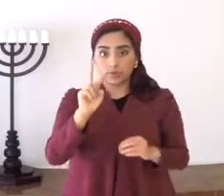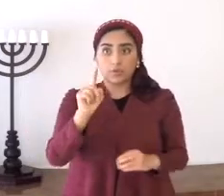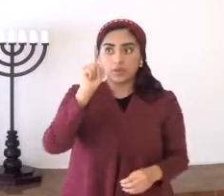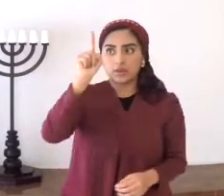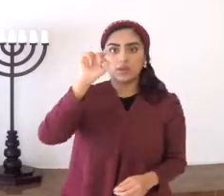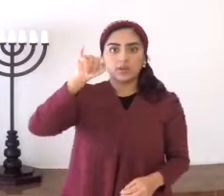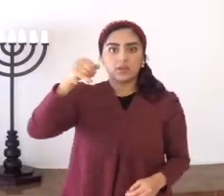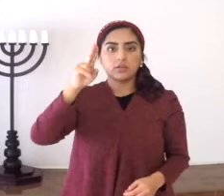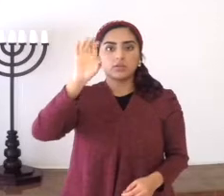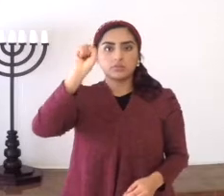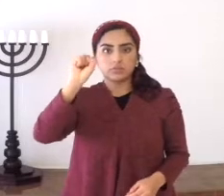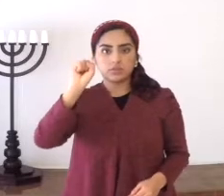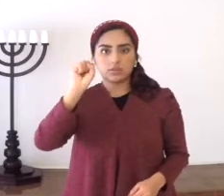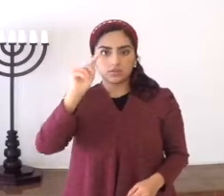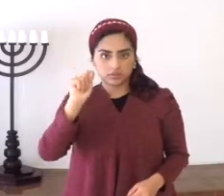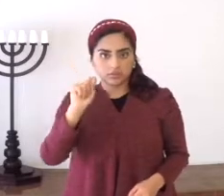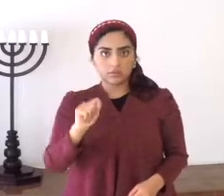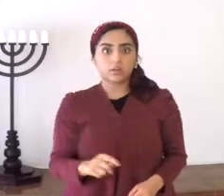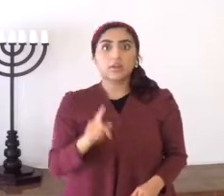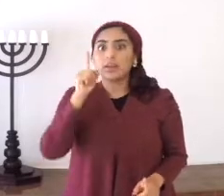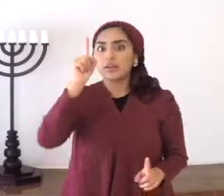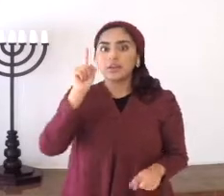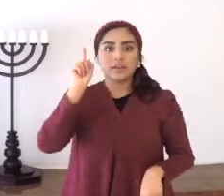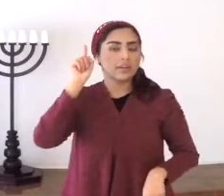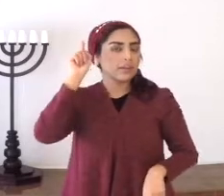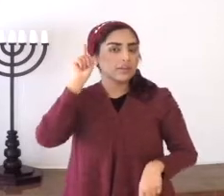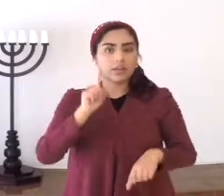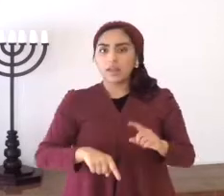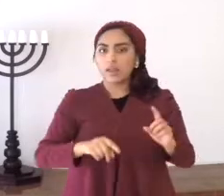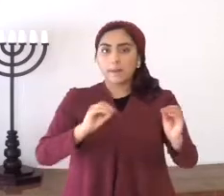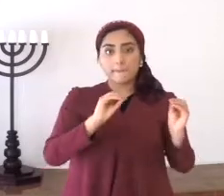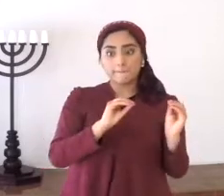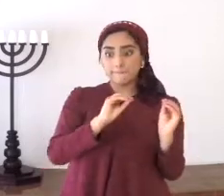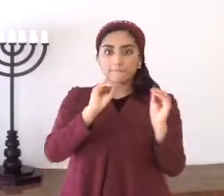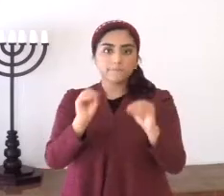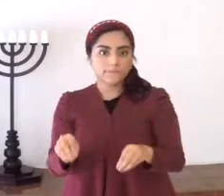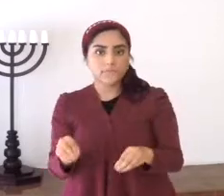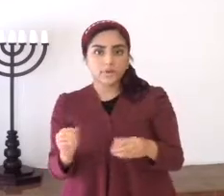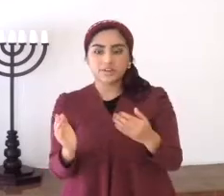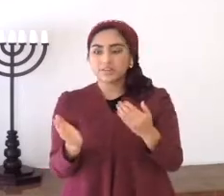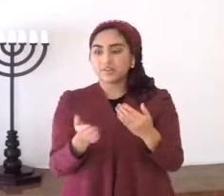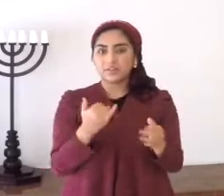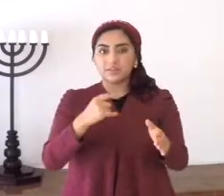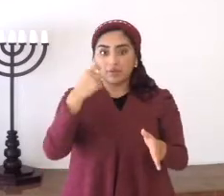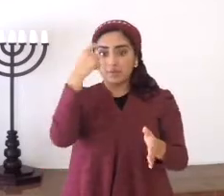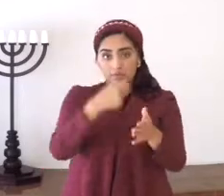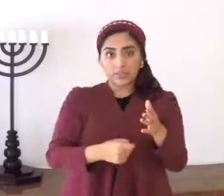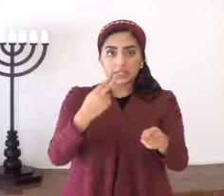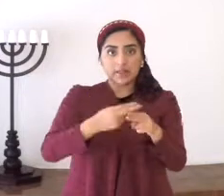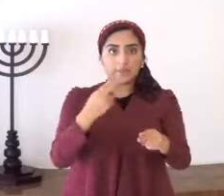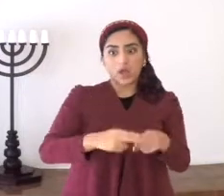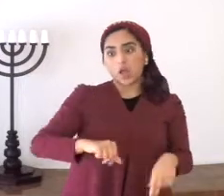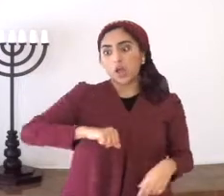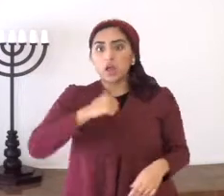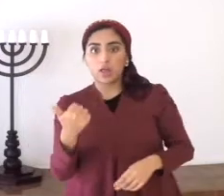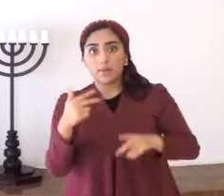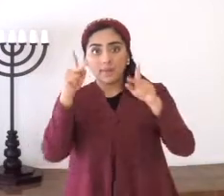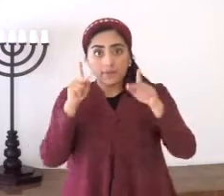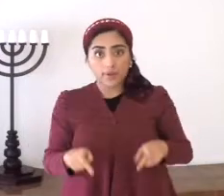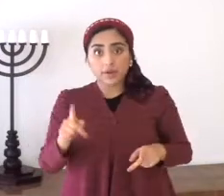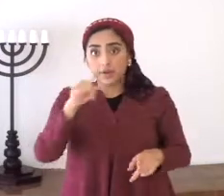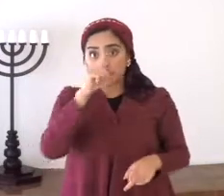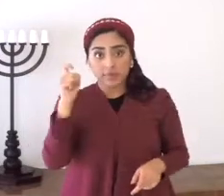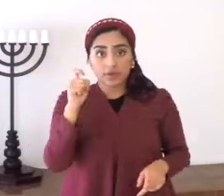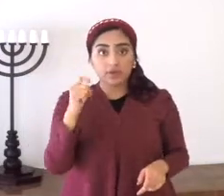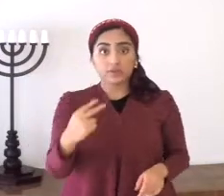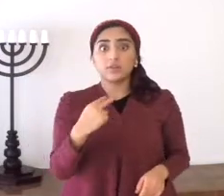como lo fue Yahshua. Dos, Él es justo. Y Él no podía poner la